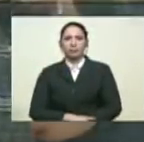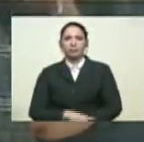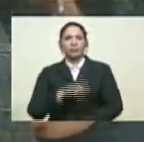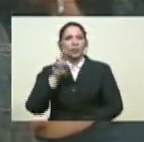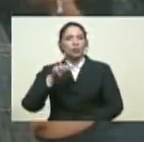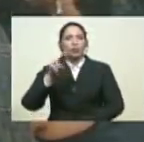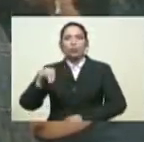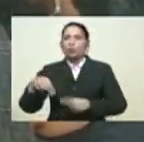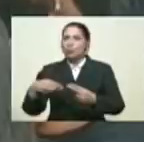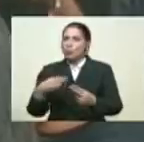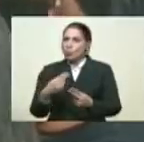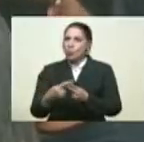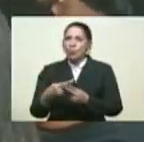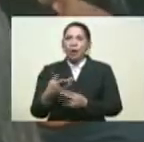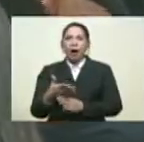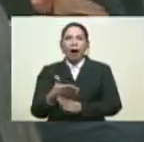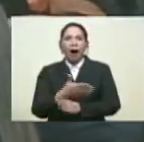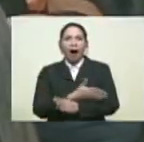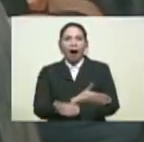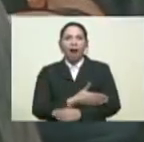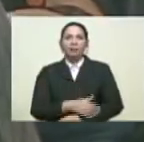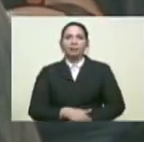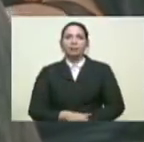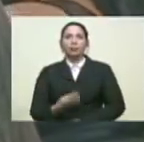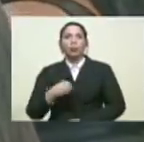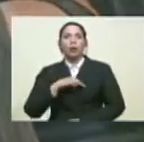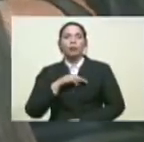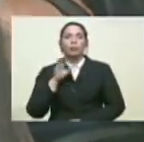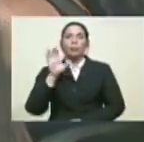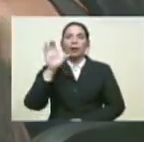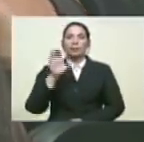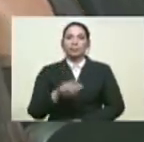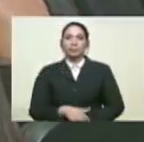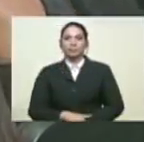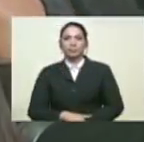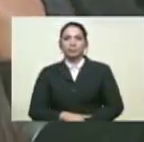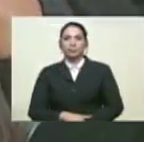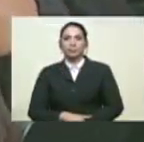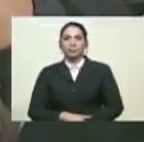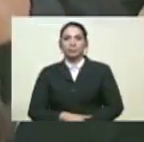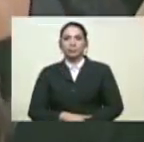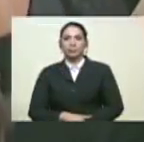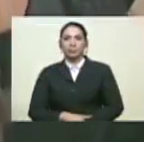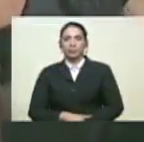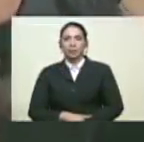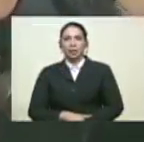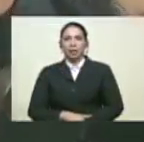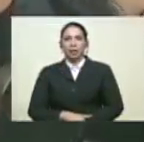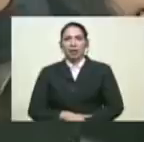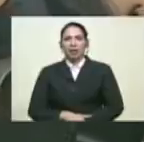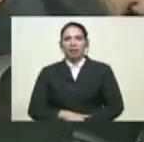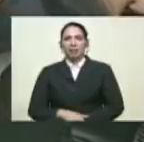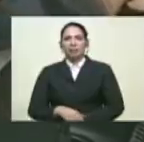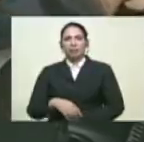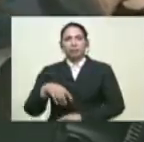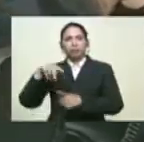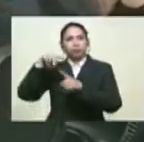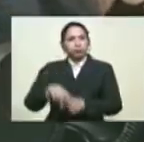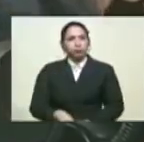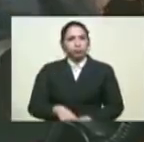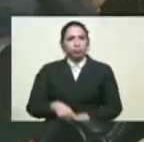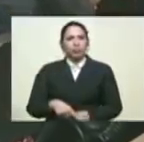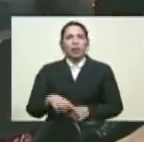Nunca antes nuestro país había sido sometido a una operación